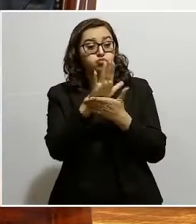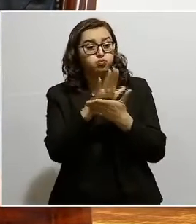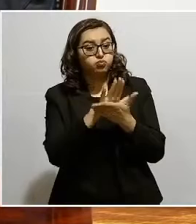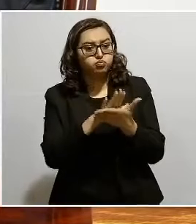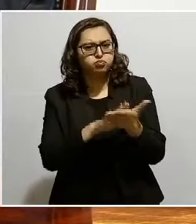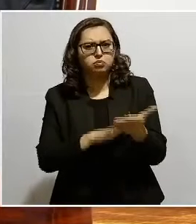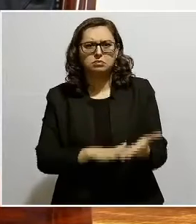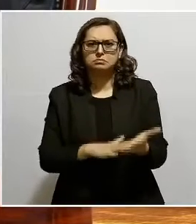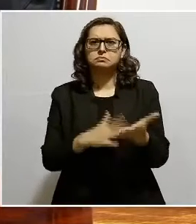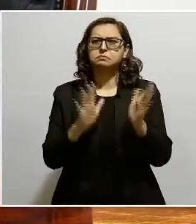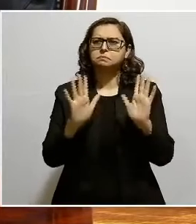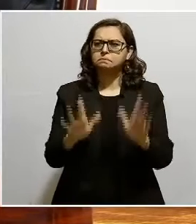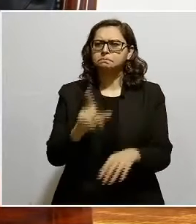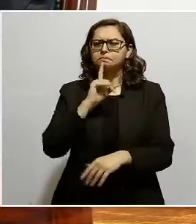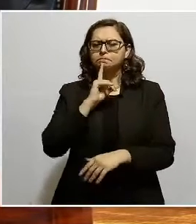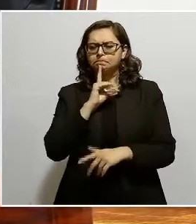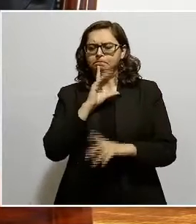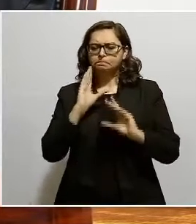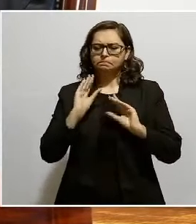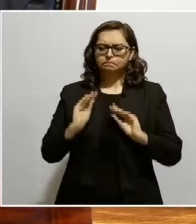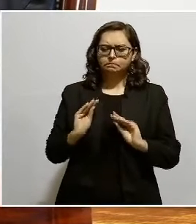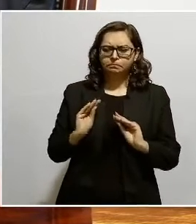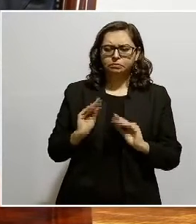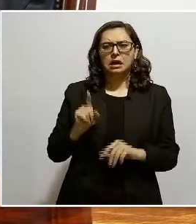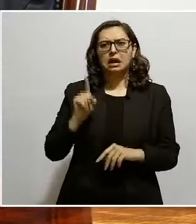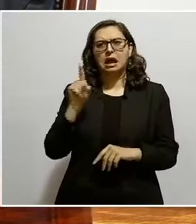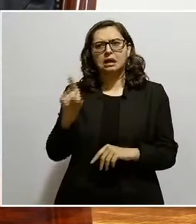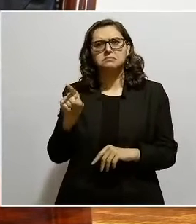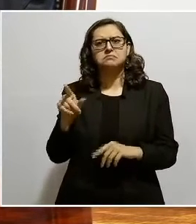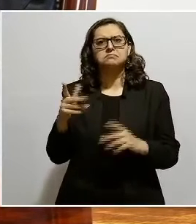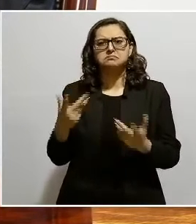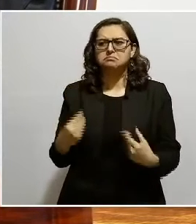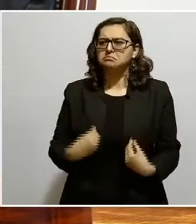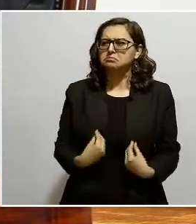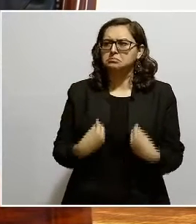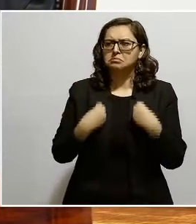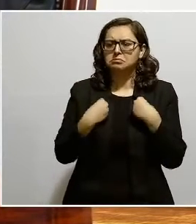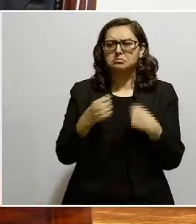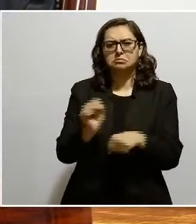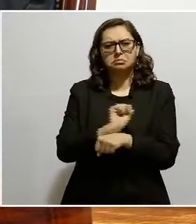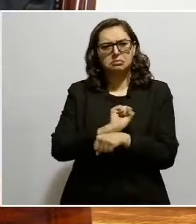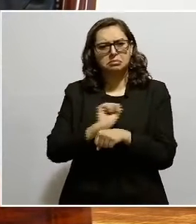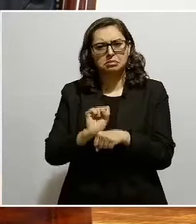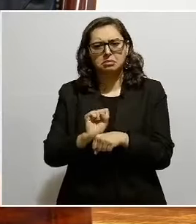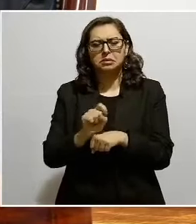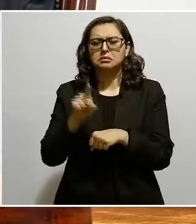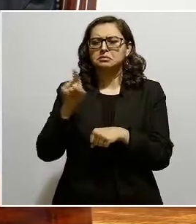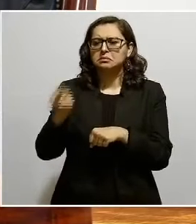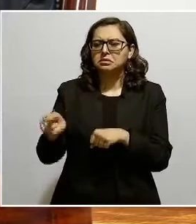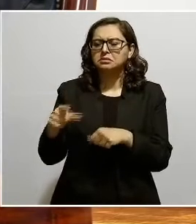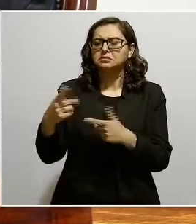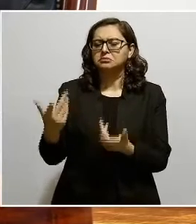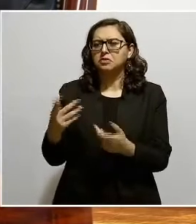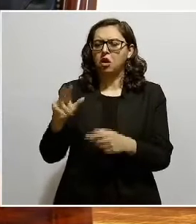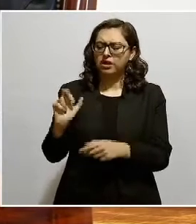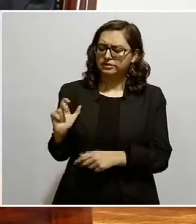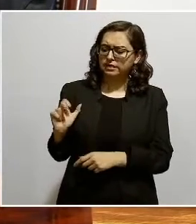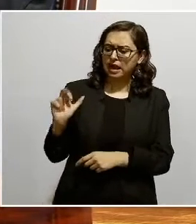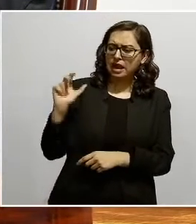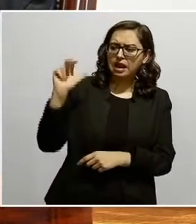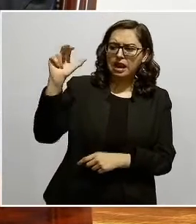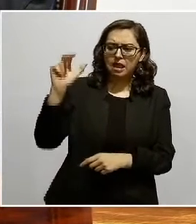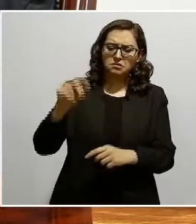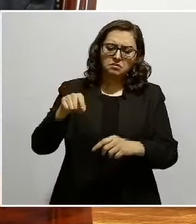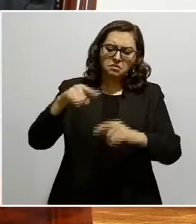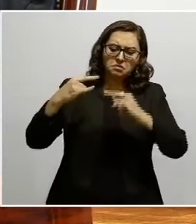estoico, debajo de una escalera. Allí tenía su catre y una caja como